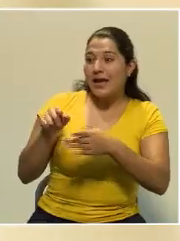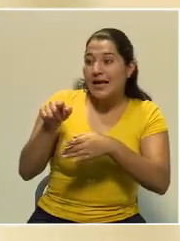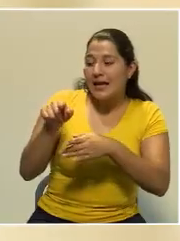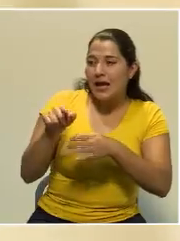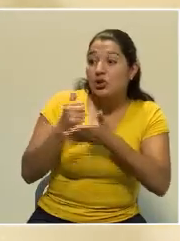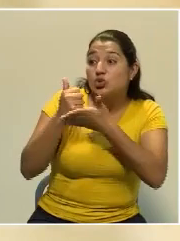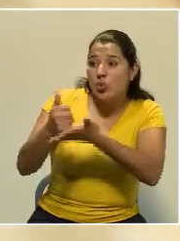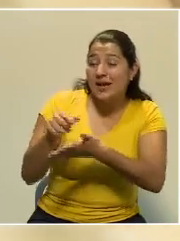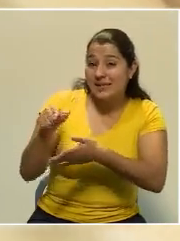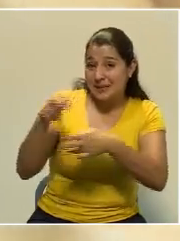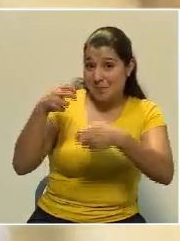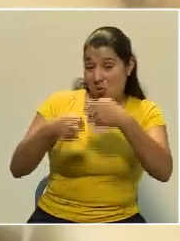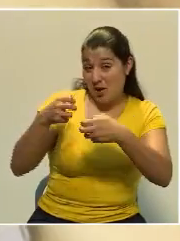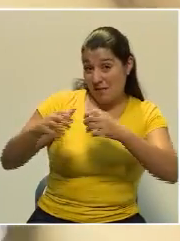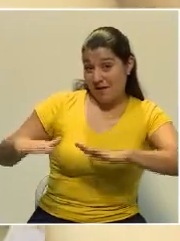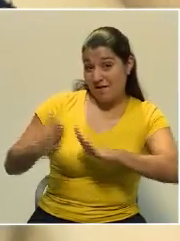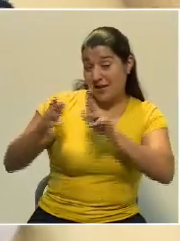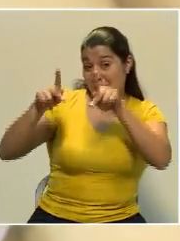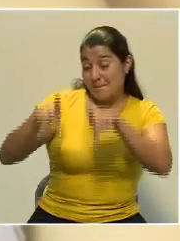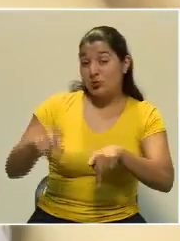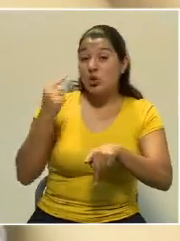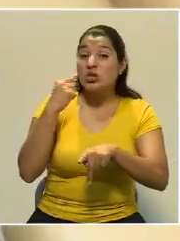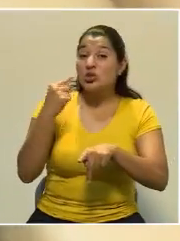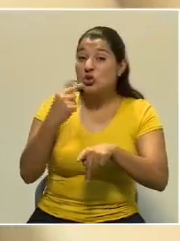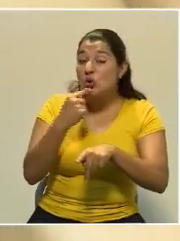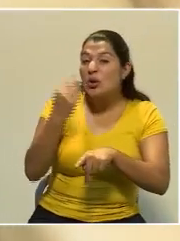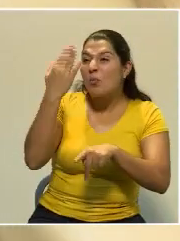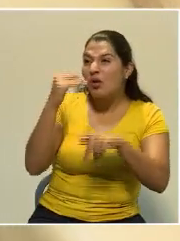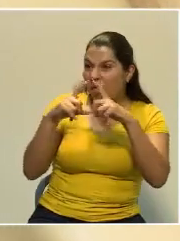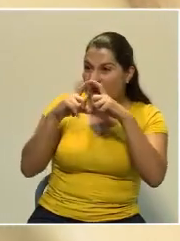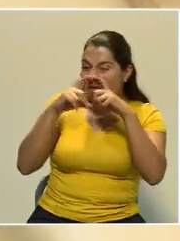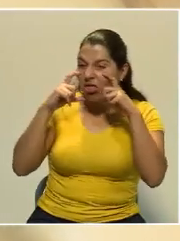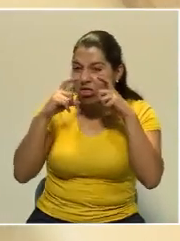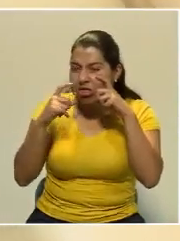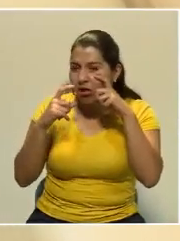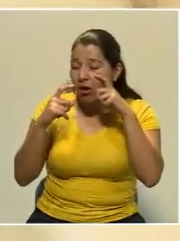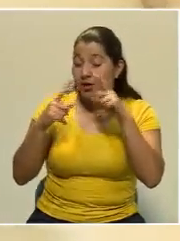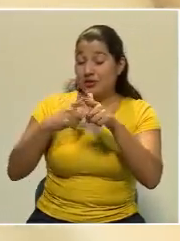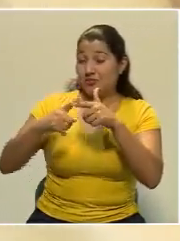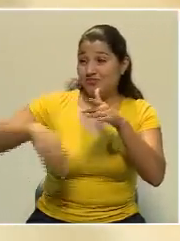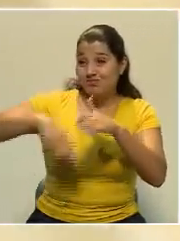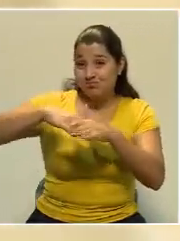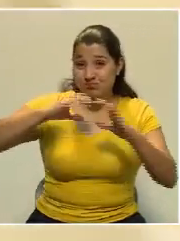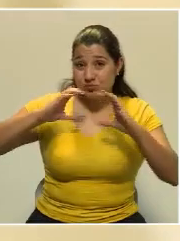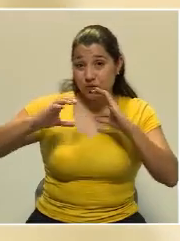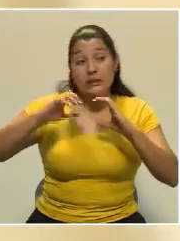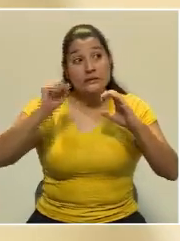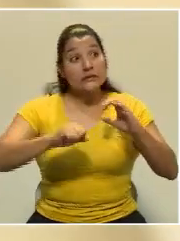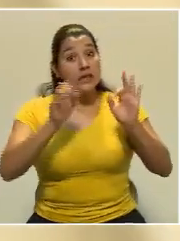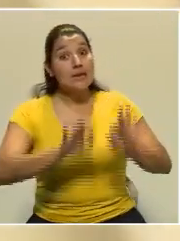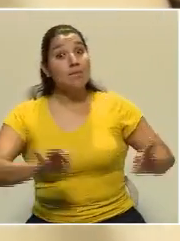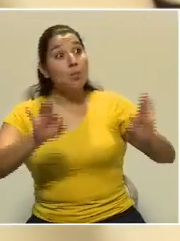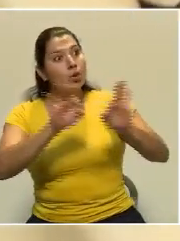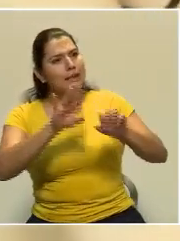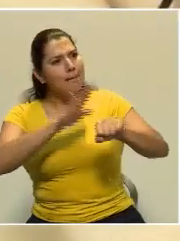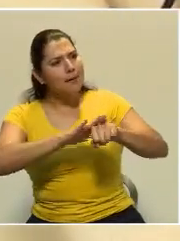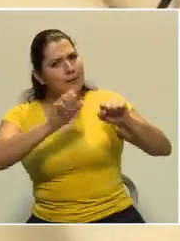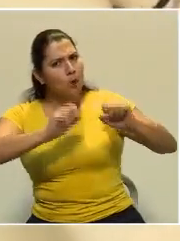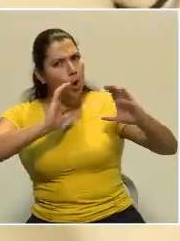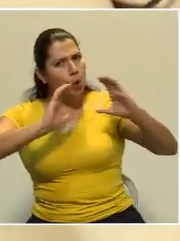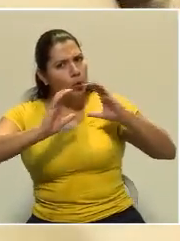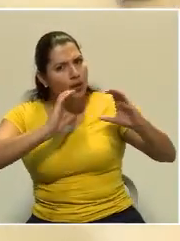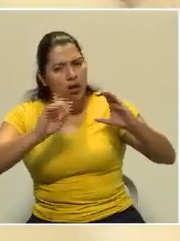barrera con el uso de estas mascarillas? Sí, esto es muy importante debido a que les va a permitir facilidad a la hora de comunicarse para que no sea una